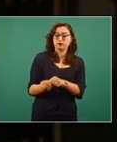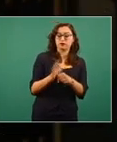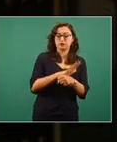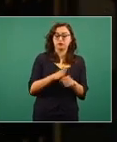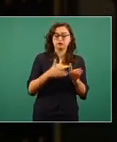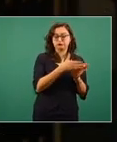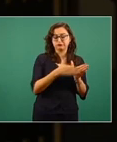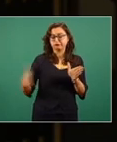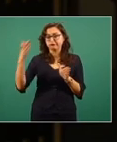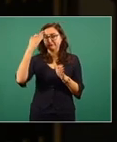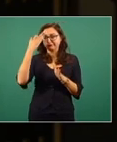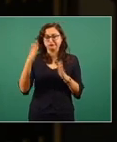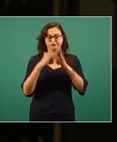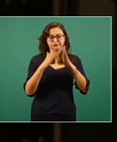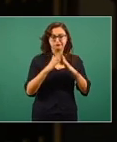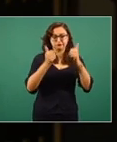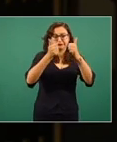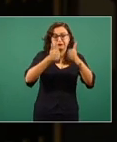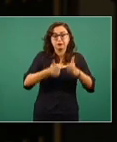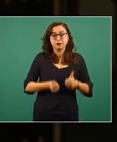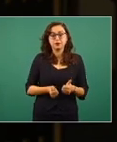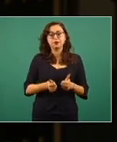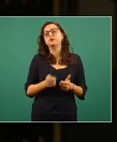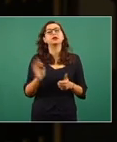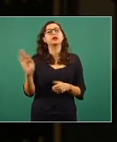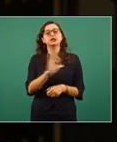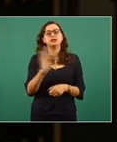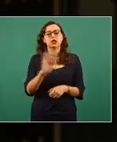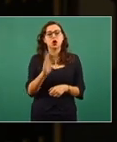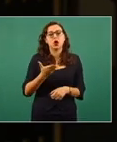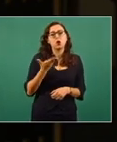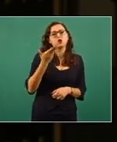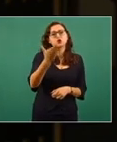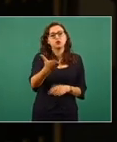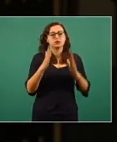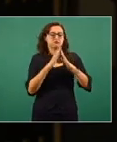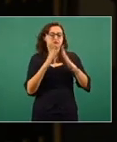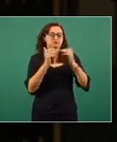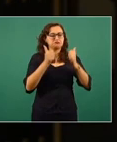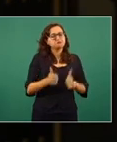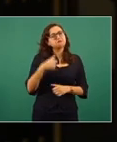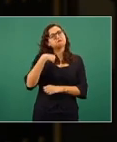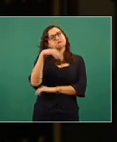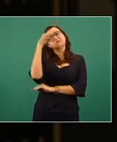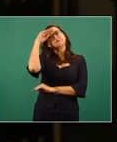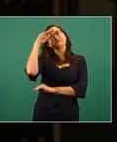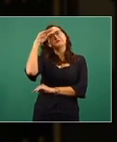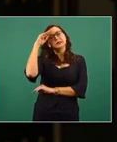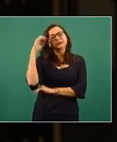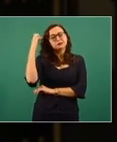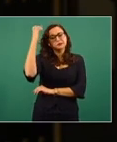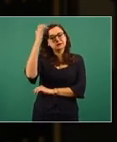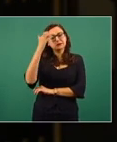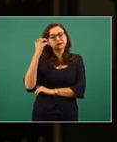Digo, a la institución que representa que es la presidencia de tu país, y esto lo he notado de manera sistemática